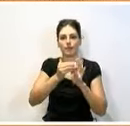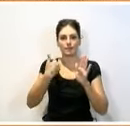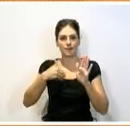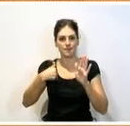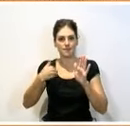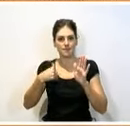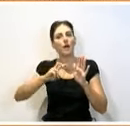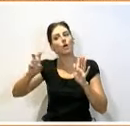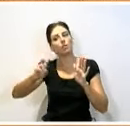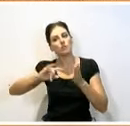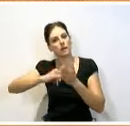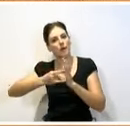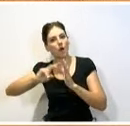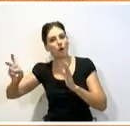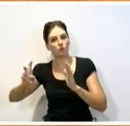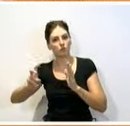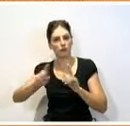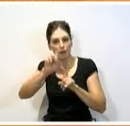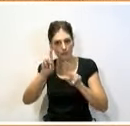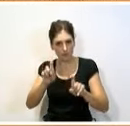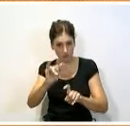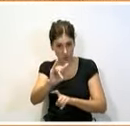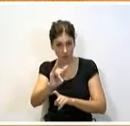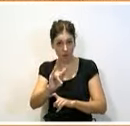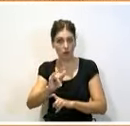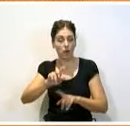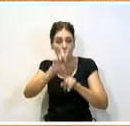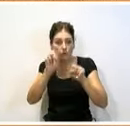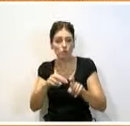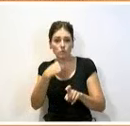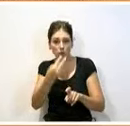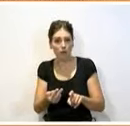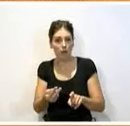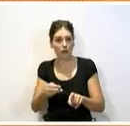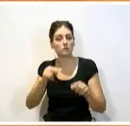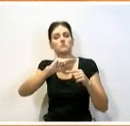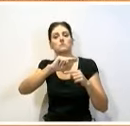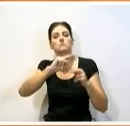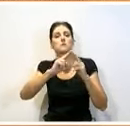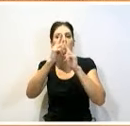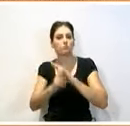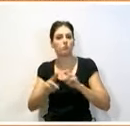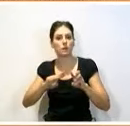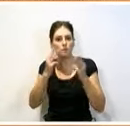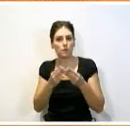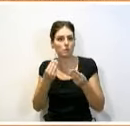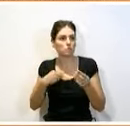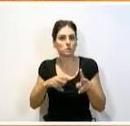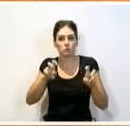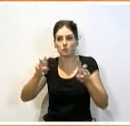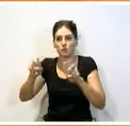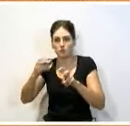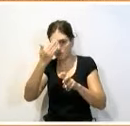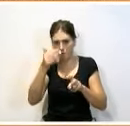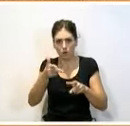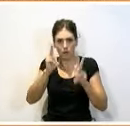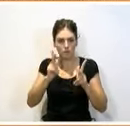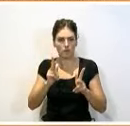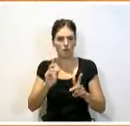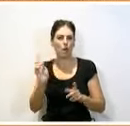otra fórmula parlamentaria, que es la pregunta. Pregunta oral con respuesta en pleno acerca de la política del Gobierno en materia de memoria democrática, no